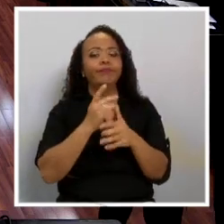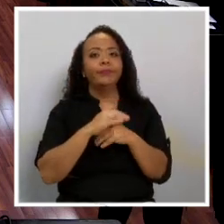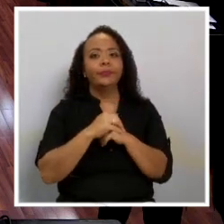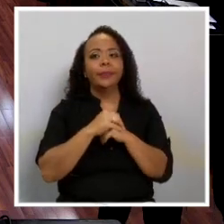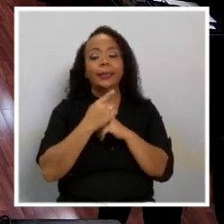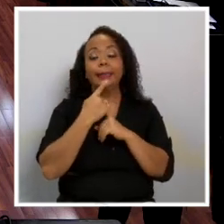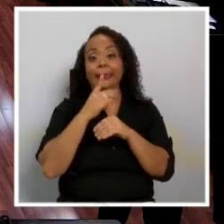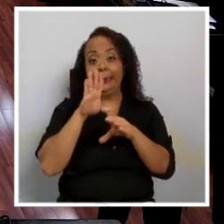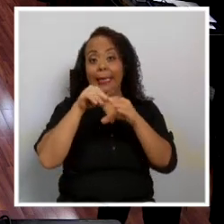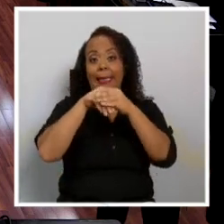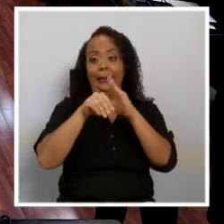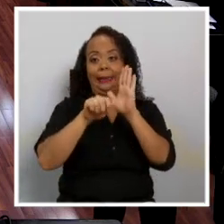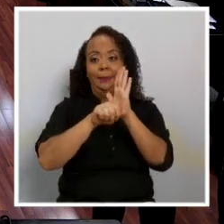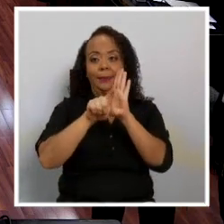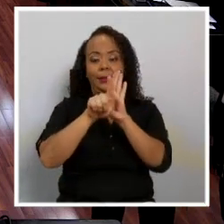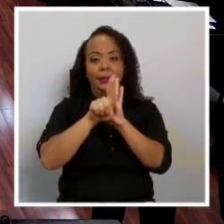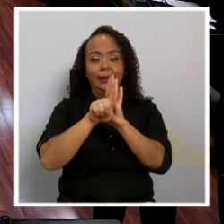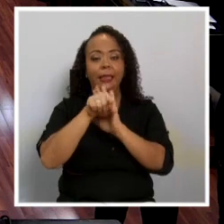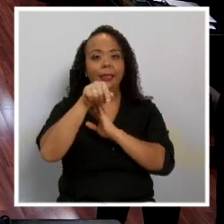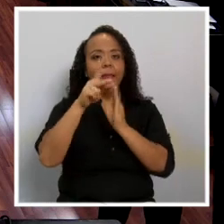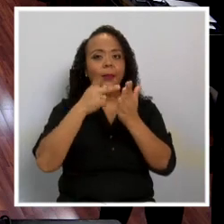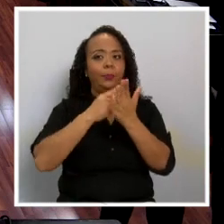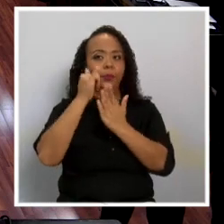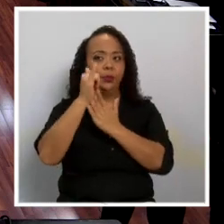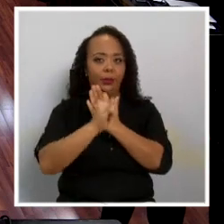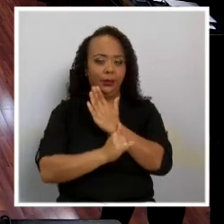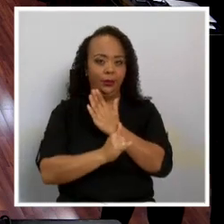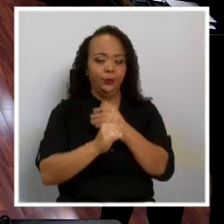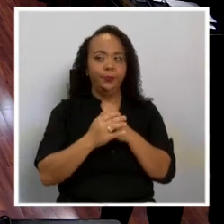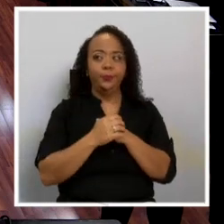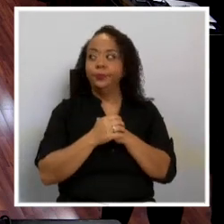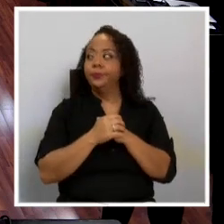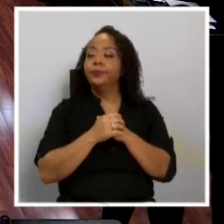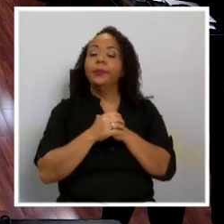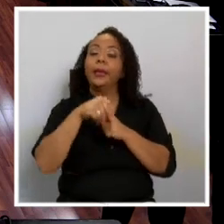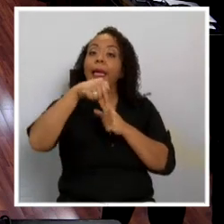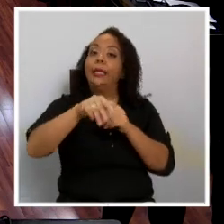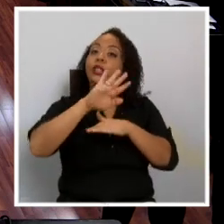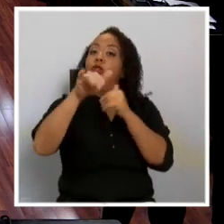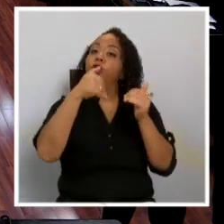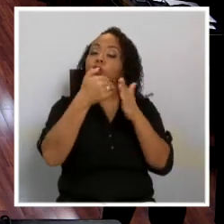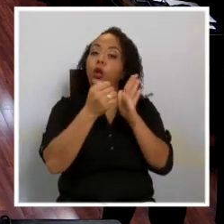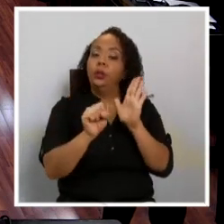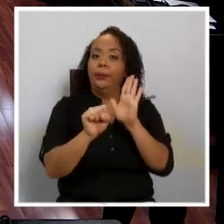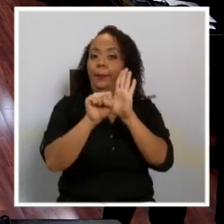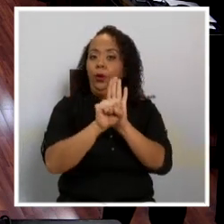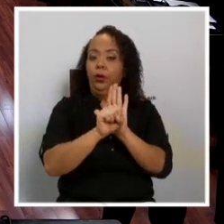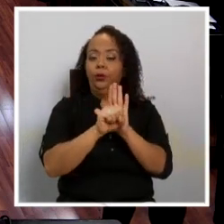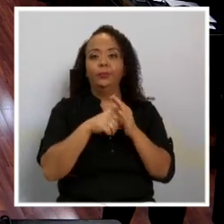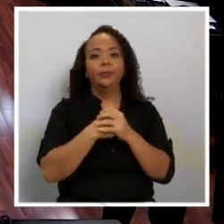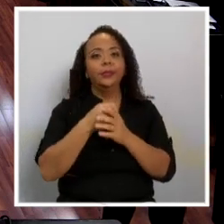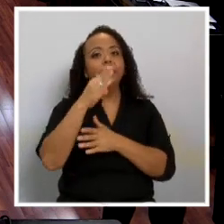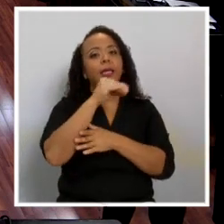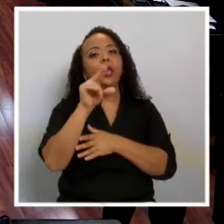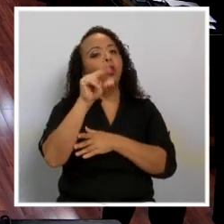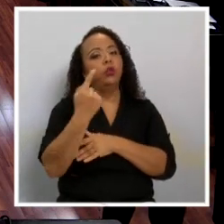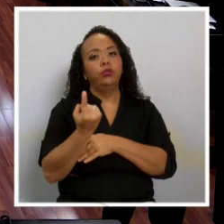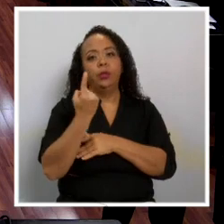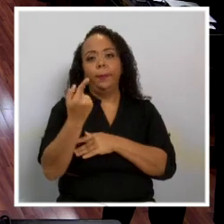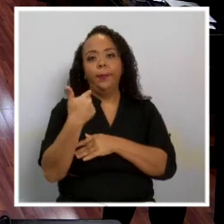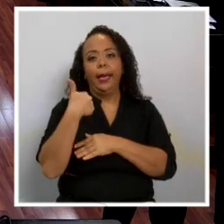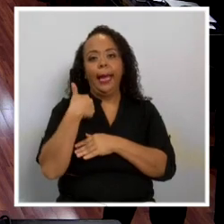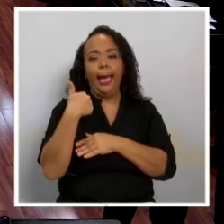Asamblea Legislativa, pero que se proyecta a nivel del país, ¿verdad? Aquí todo hay un marco simbólico, a mi juicio, y que no siempre hay